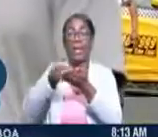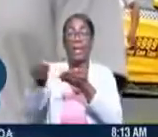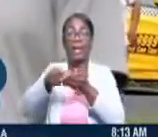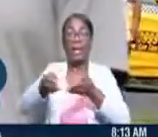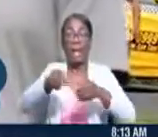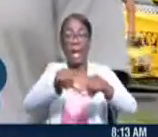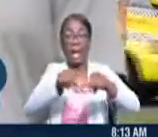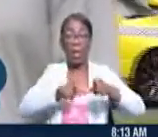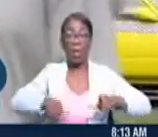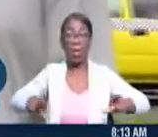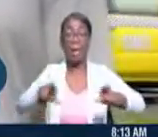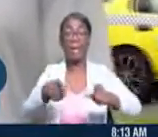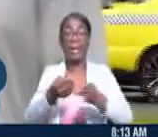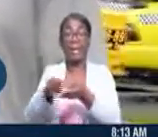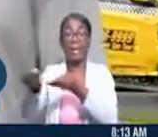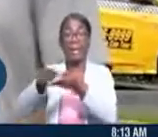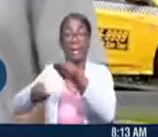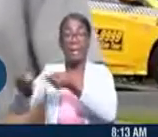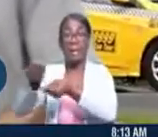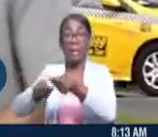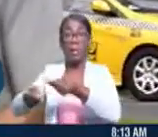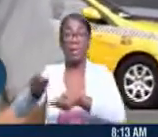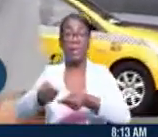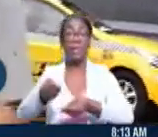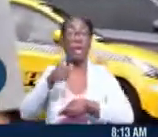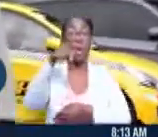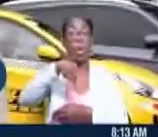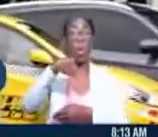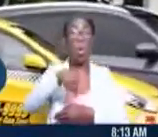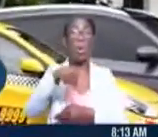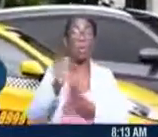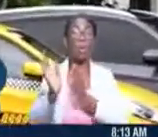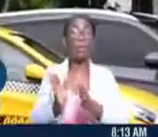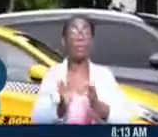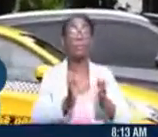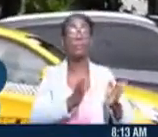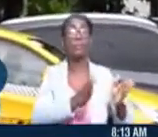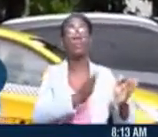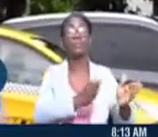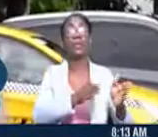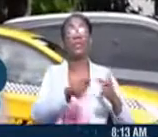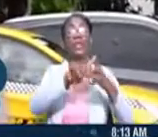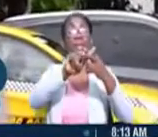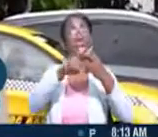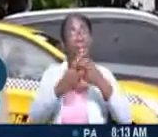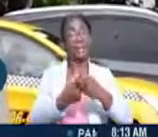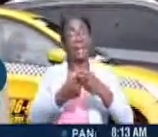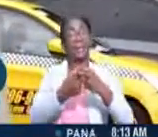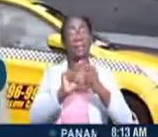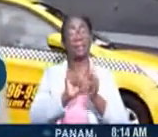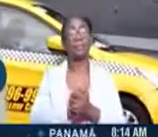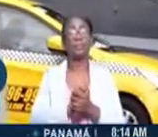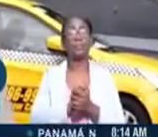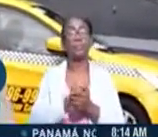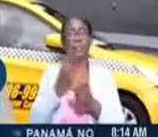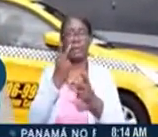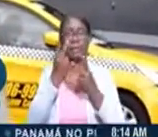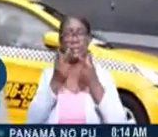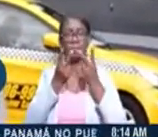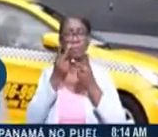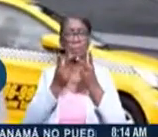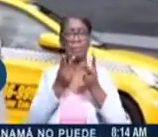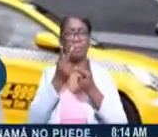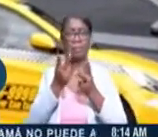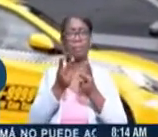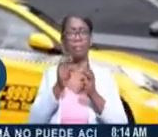el apoyo lo necesitamos. Hoy, el día de hoy, ya lo estamos organizando para iniciar el mega operativo de inspección de básicamente